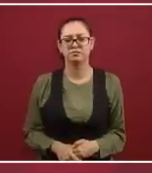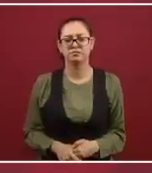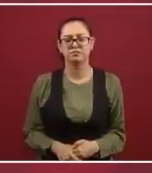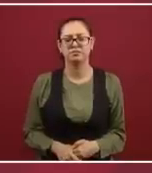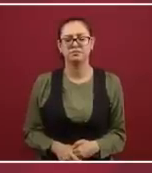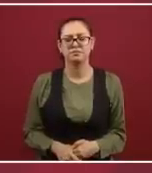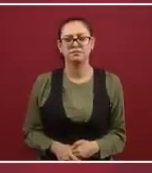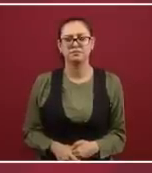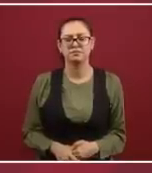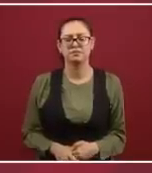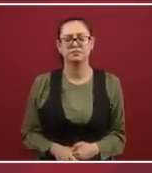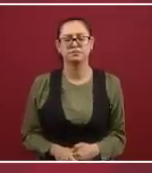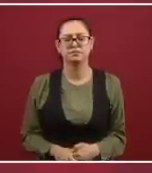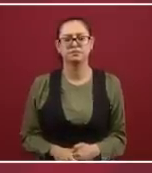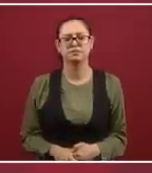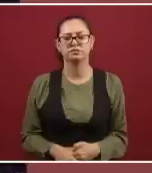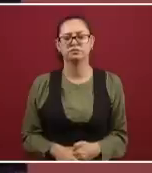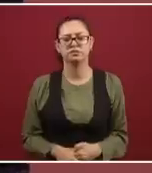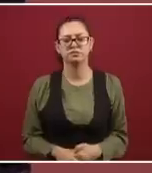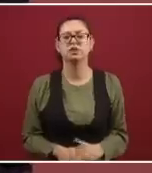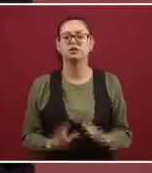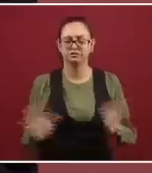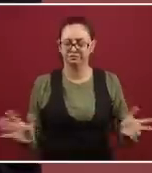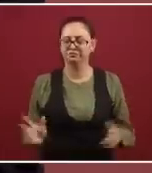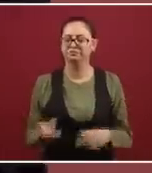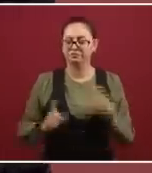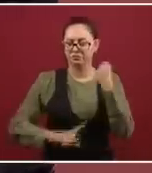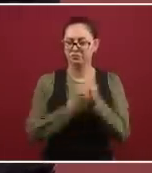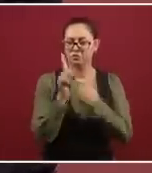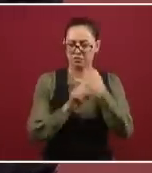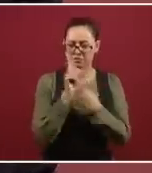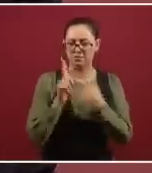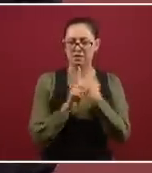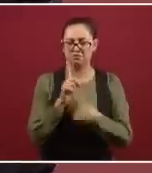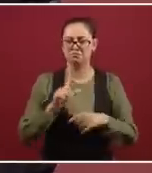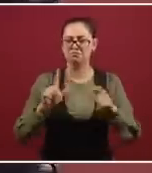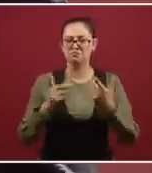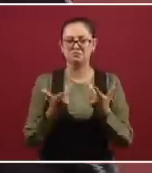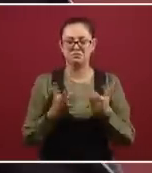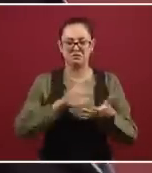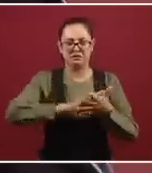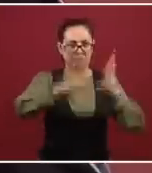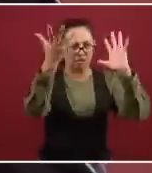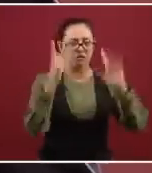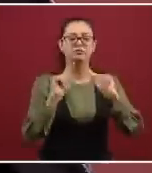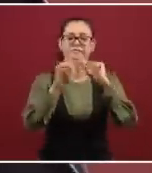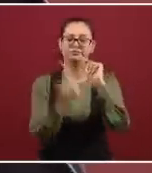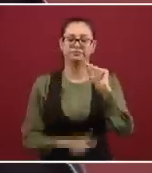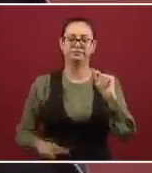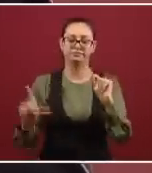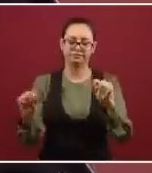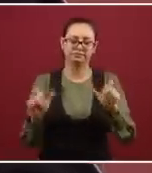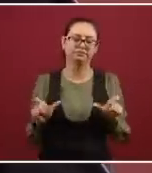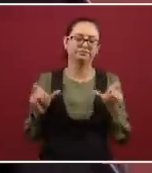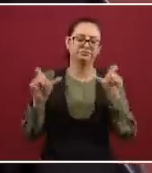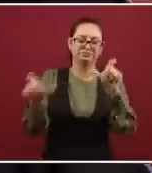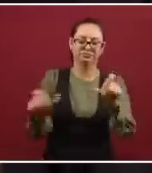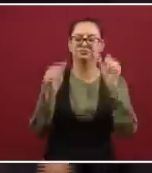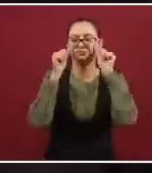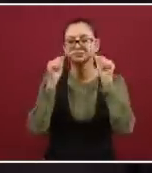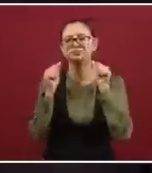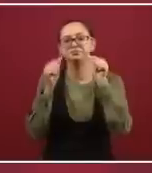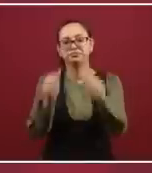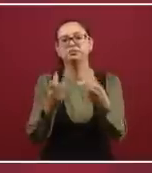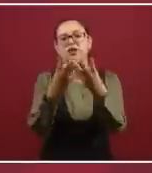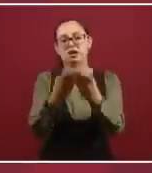Entonces, eso también ya lo estamos atendiendo con la Guardia Nacional. Y lo tercero